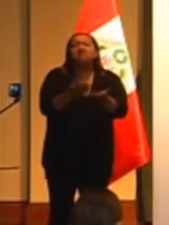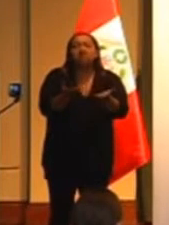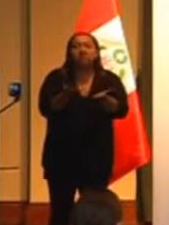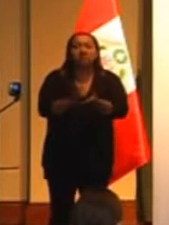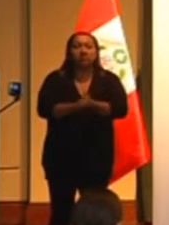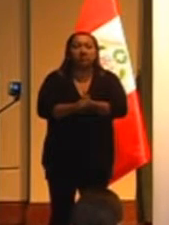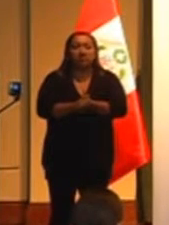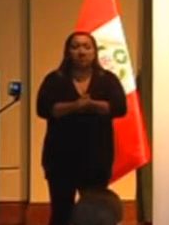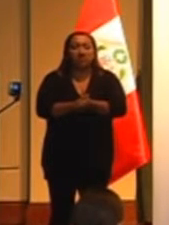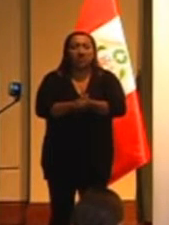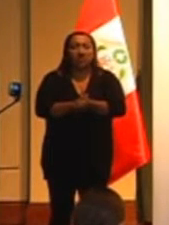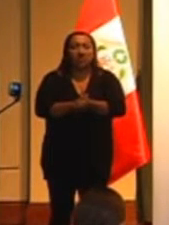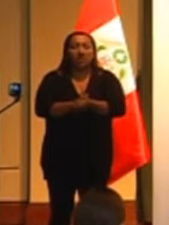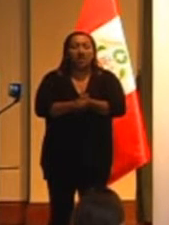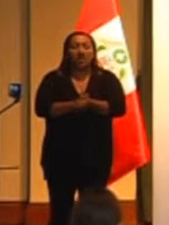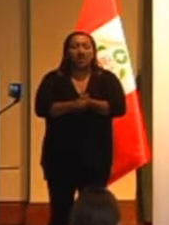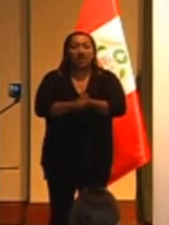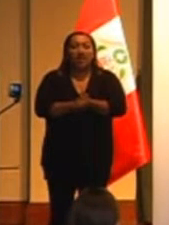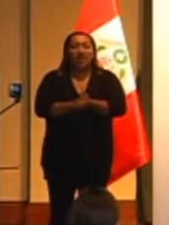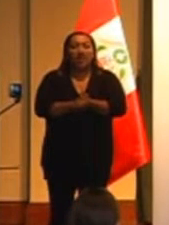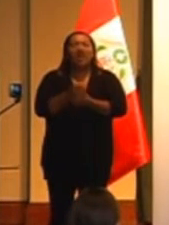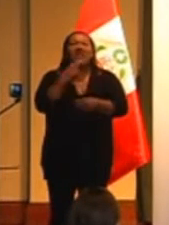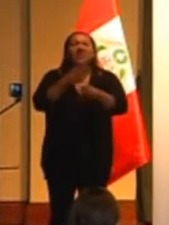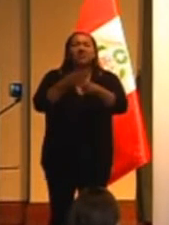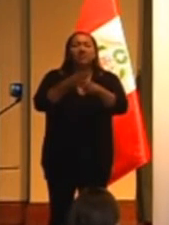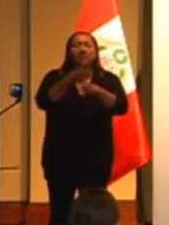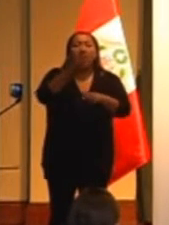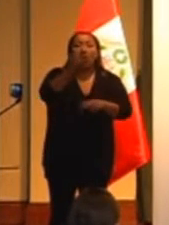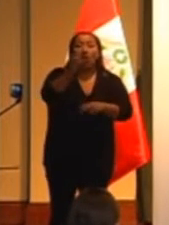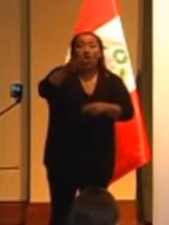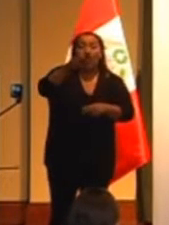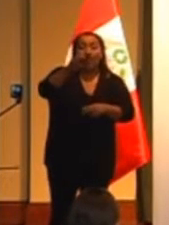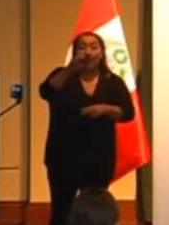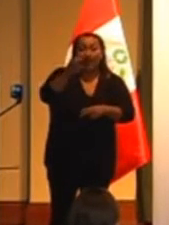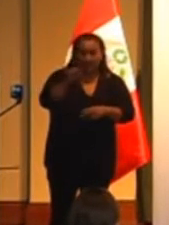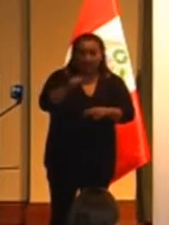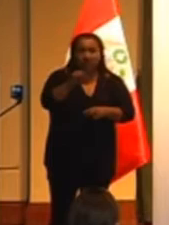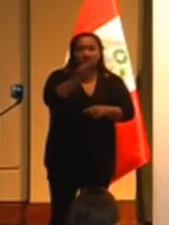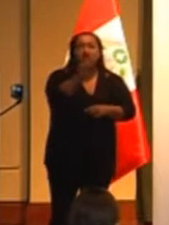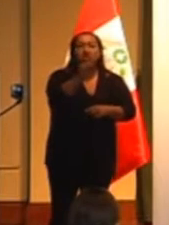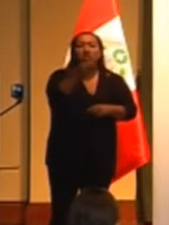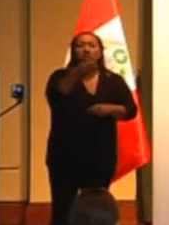que trae una técnica que se llama Open Future. Y